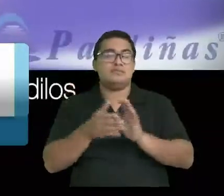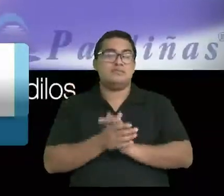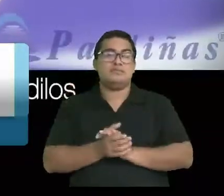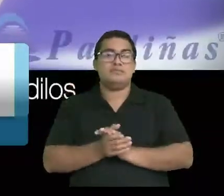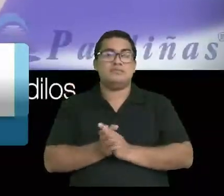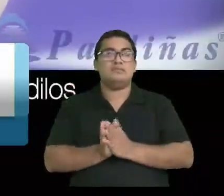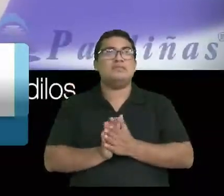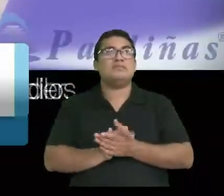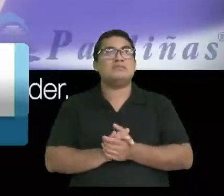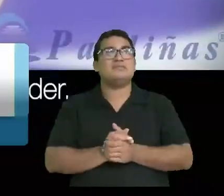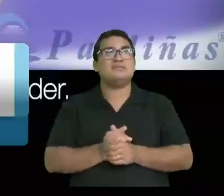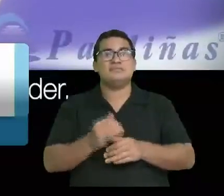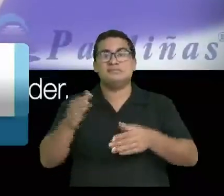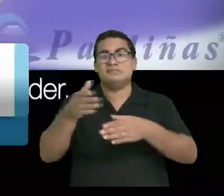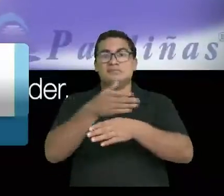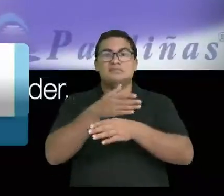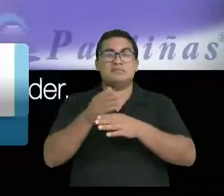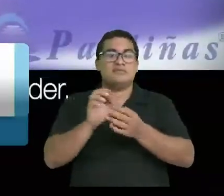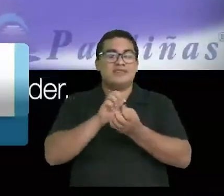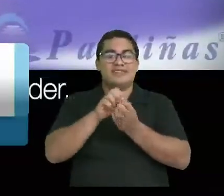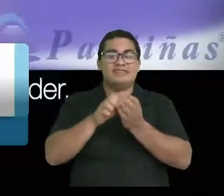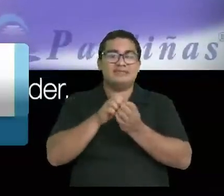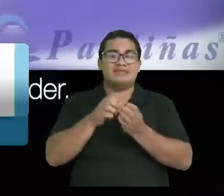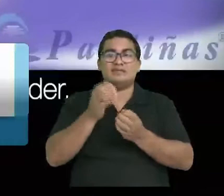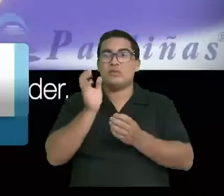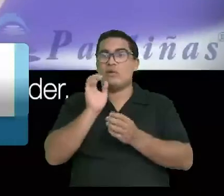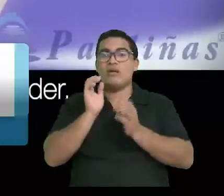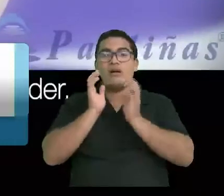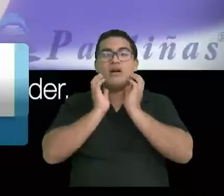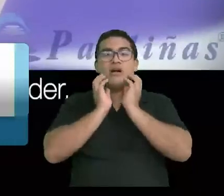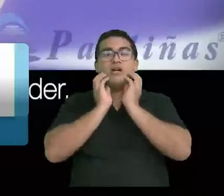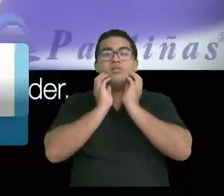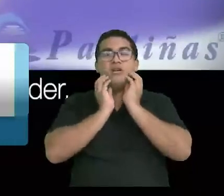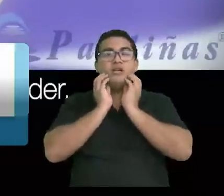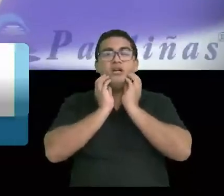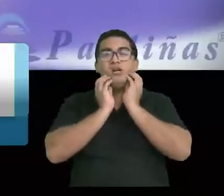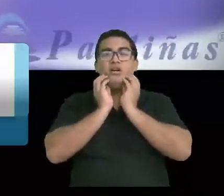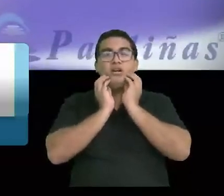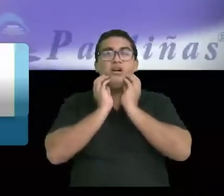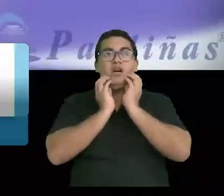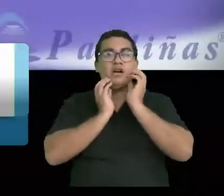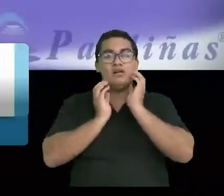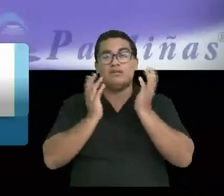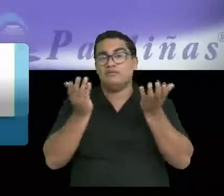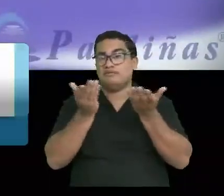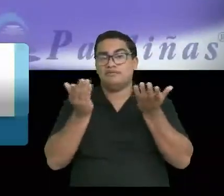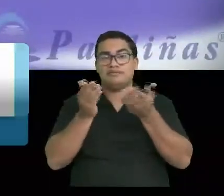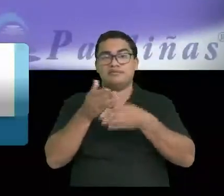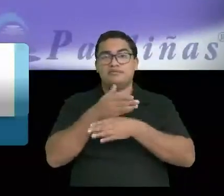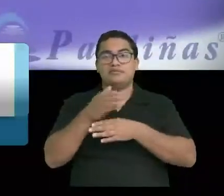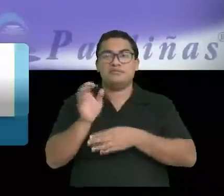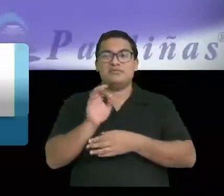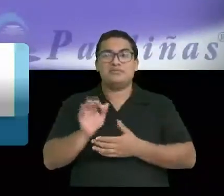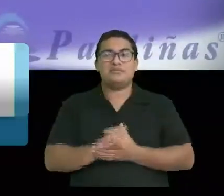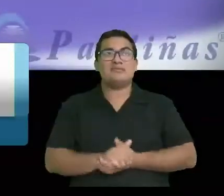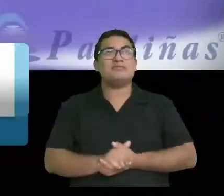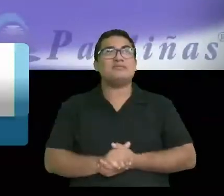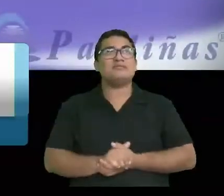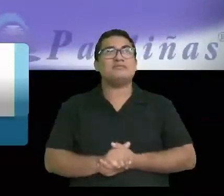evidentes. Ahora, los síntomas son solo en el movimiento de la mandíbula y el achinamiento de los dientes. ¿Hay otros síntomas aparte de eso? Sí, bueno, es